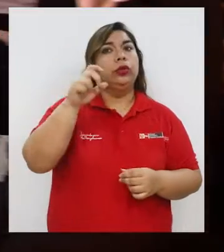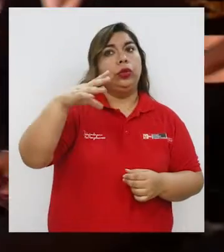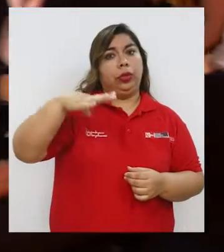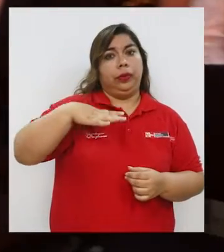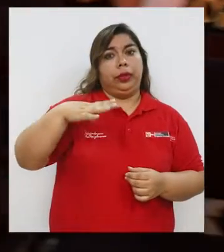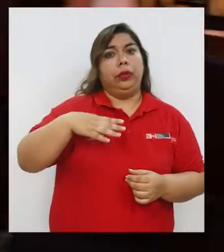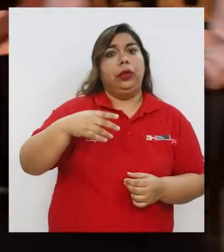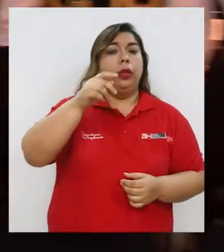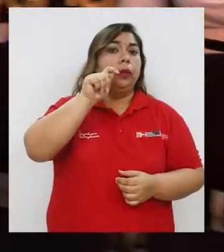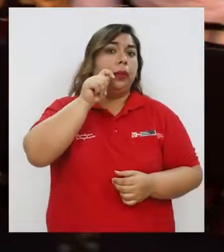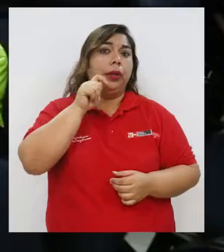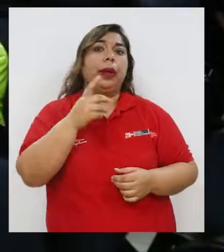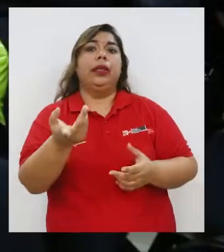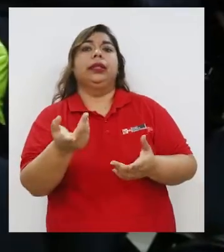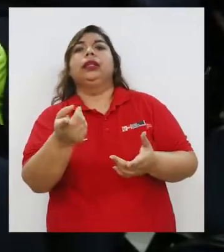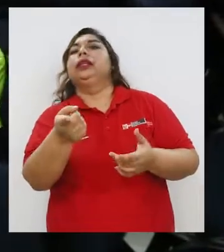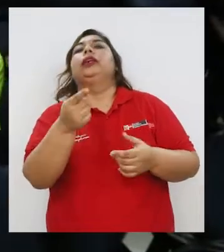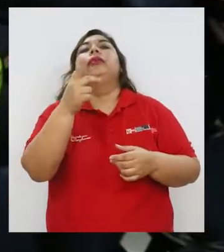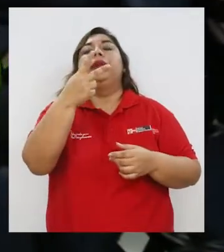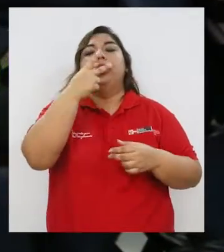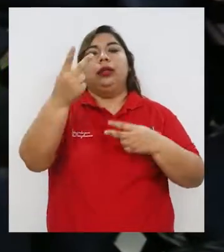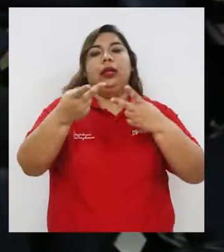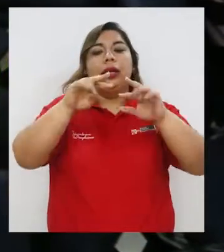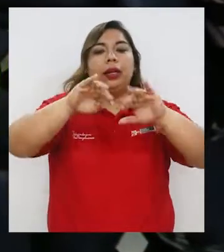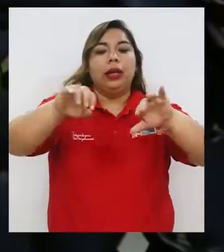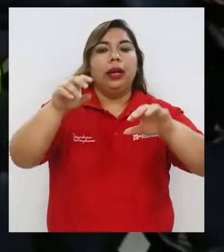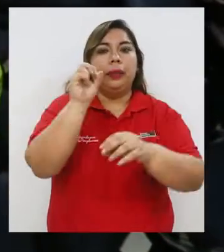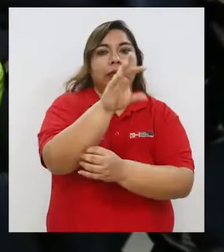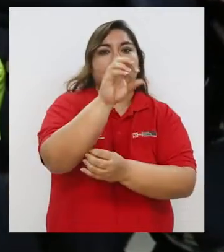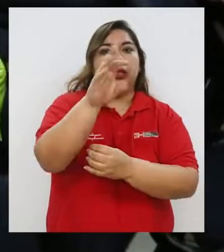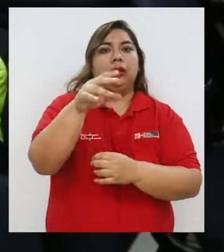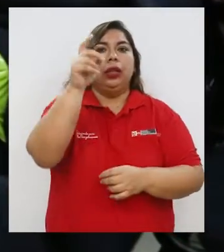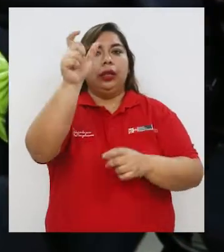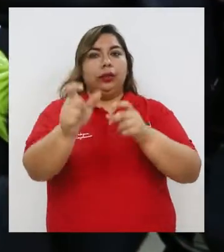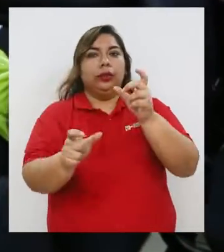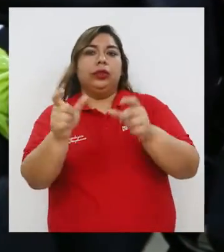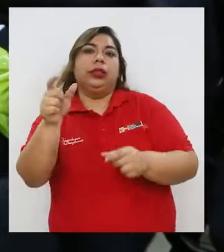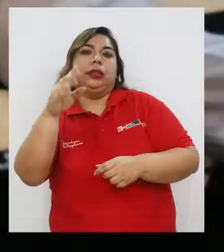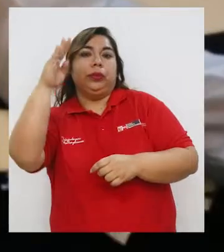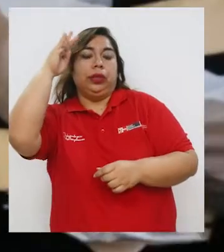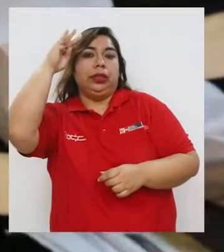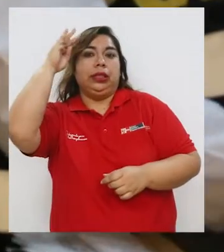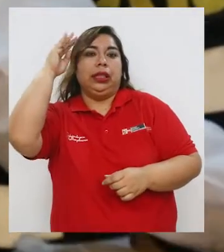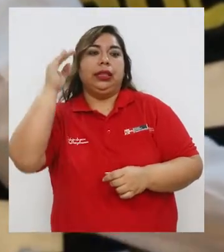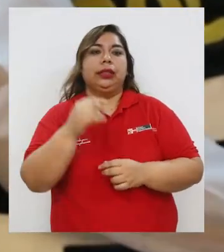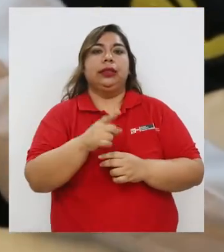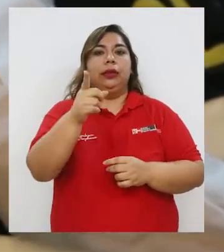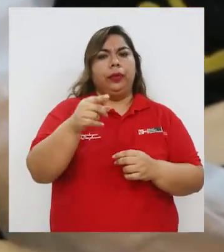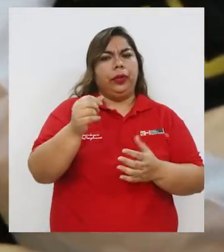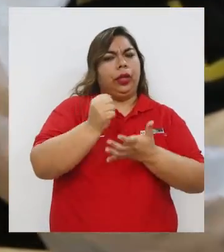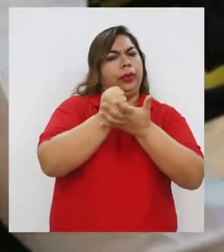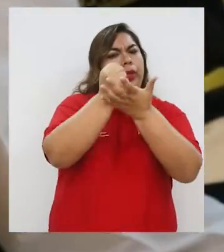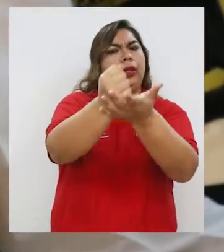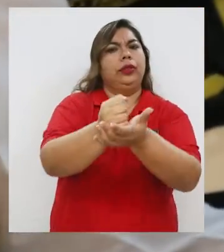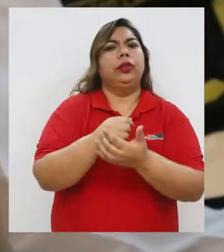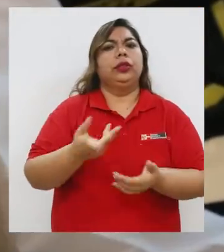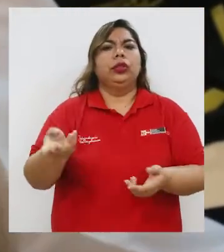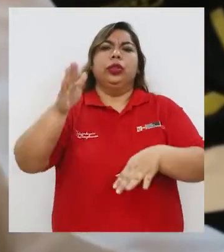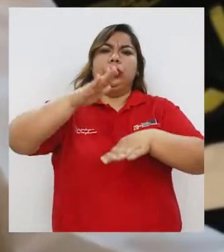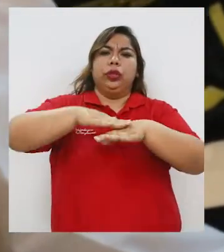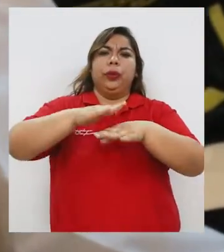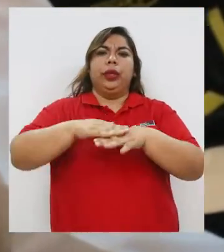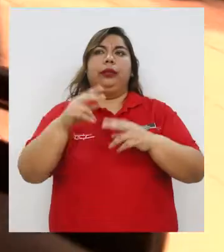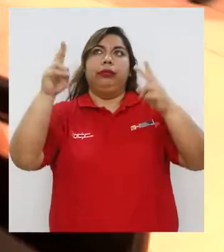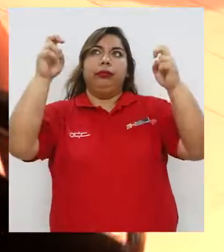públicas y privadas se vienen realizando estas capacitaciones dirigida a los efectivos policiales brindando información sobre